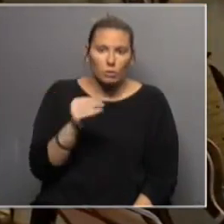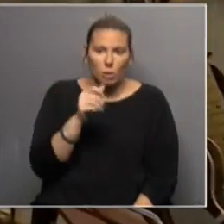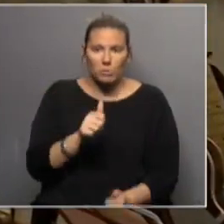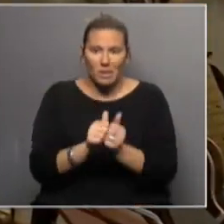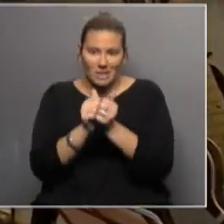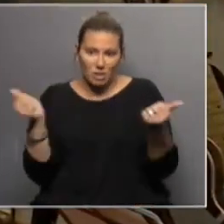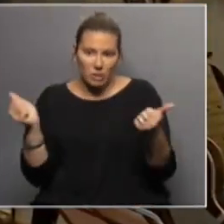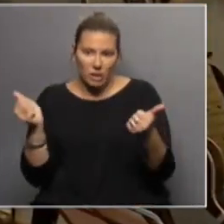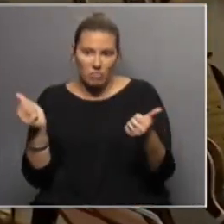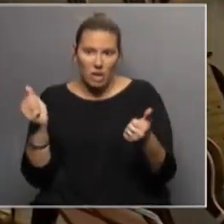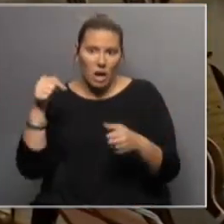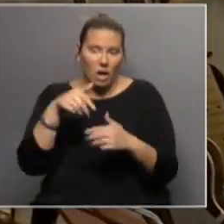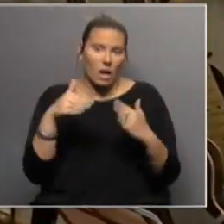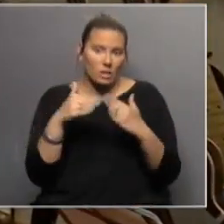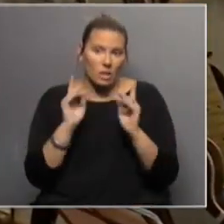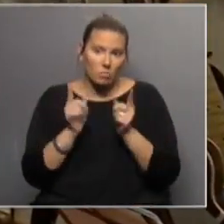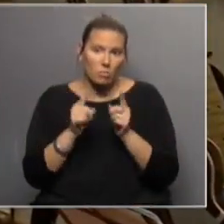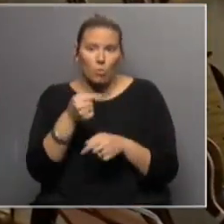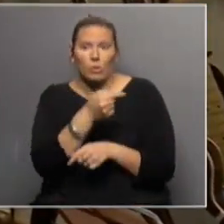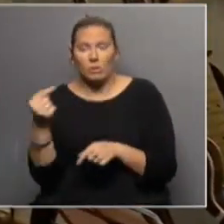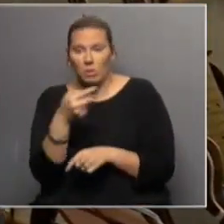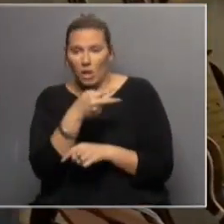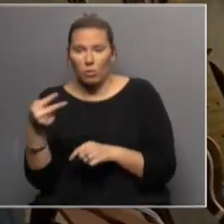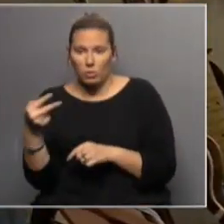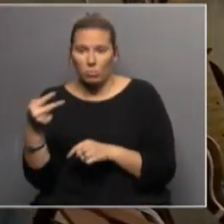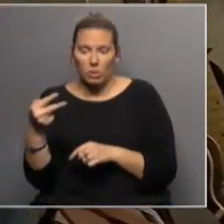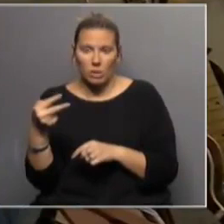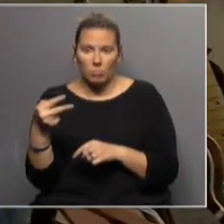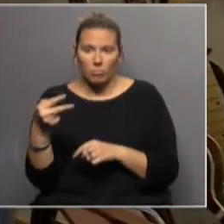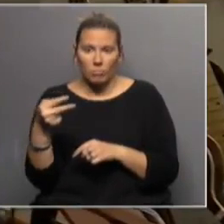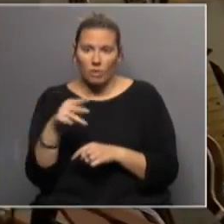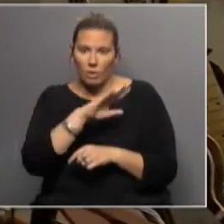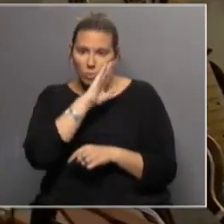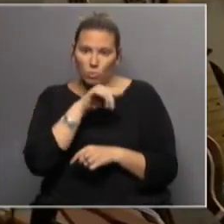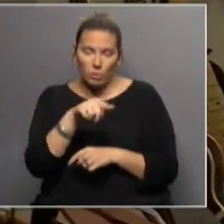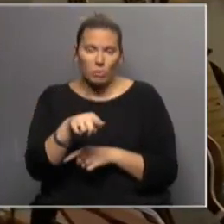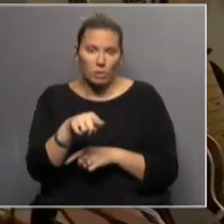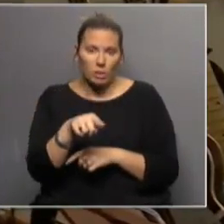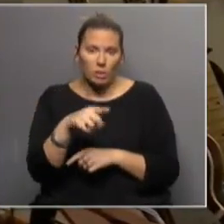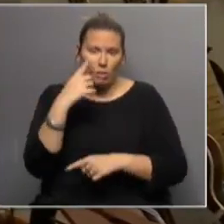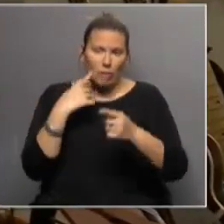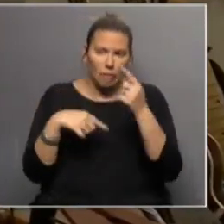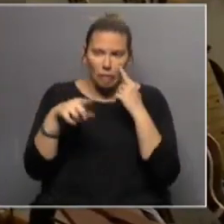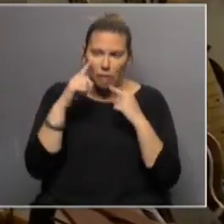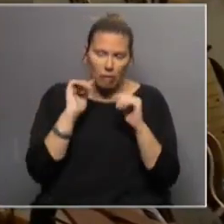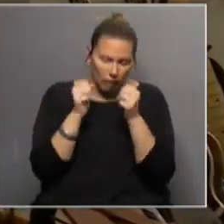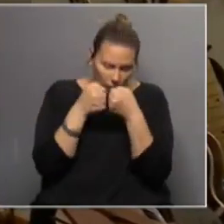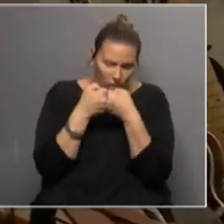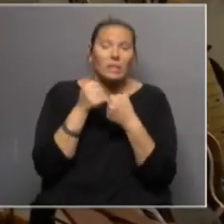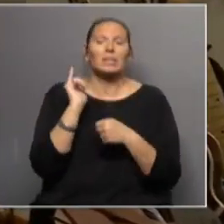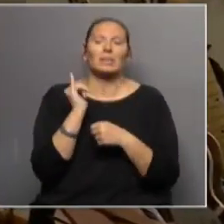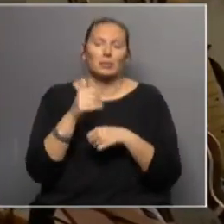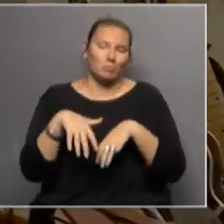separaba terminaba. Claro, también una semana o dos, durmiendo ahí en la sala. Mucho llanto en los rincones también. Claro, hay de